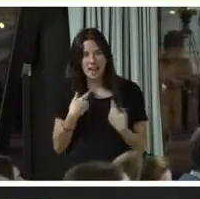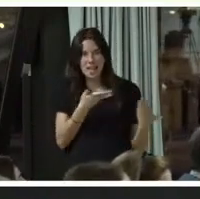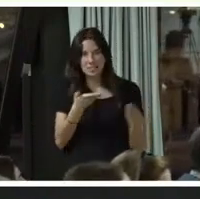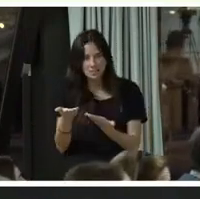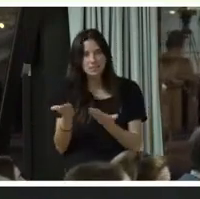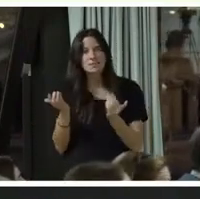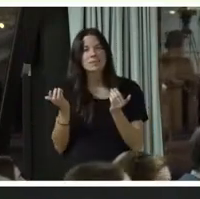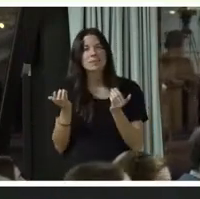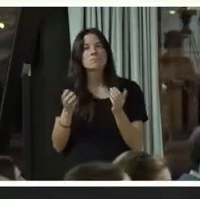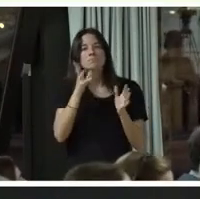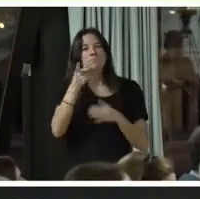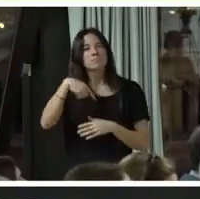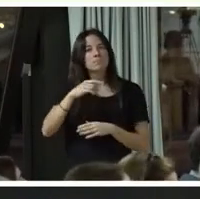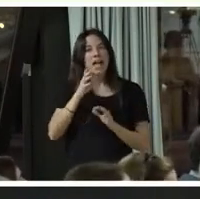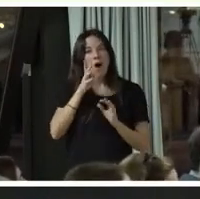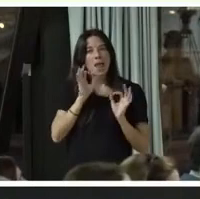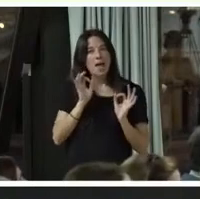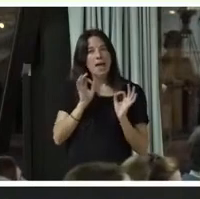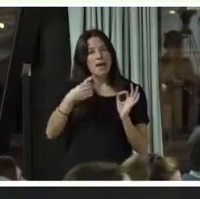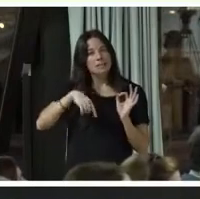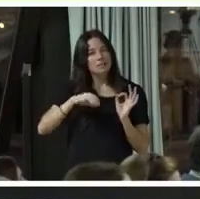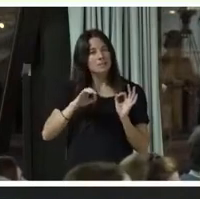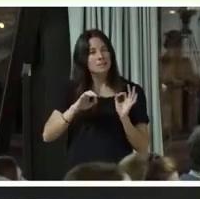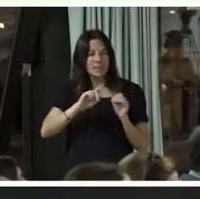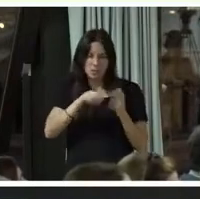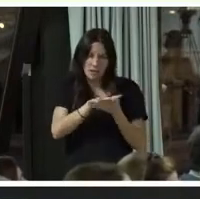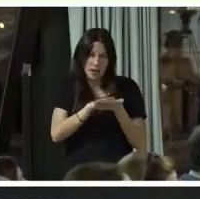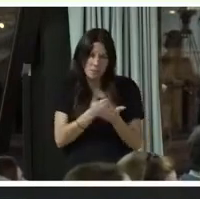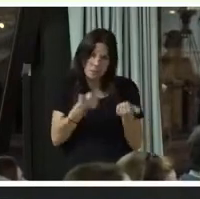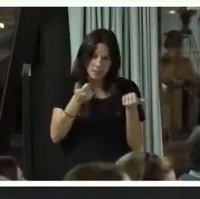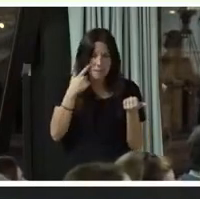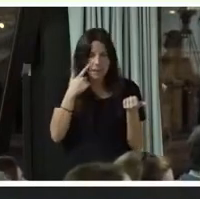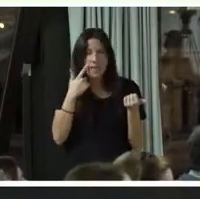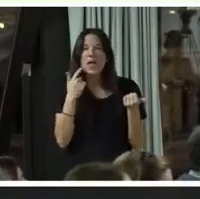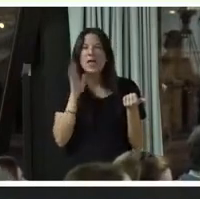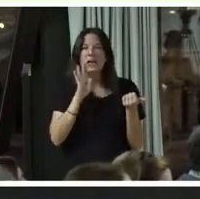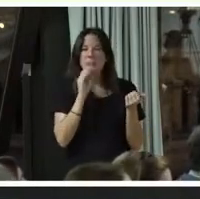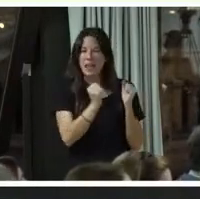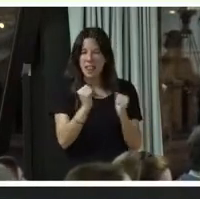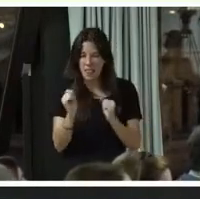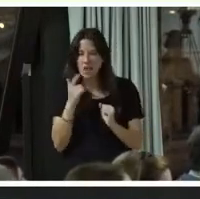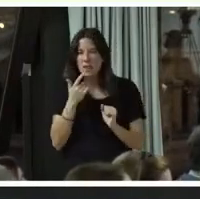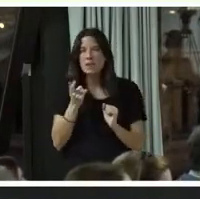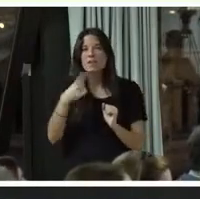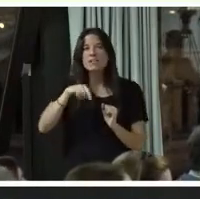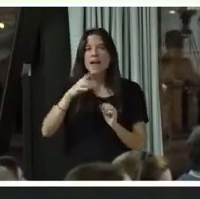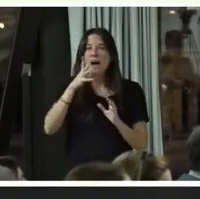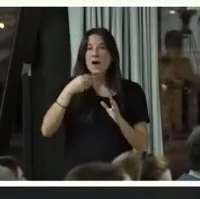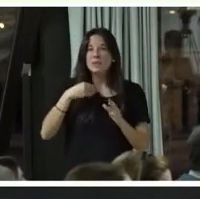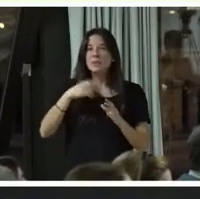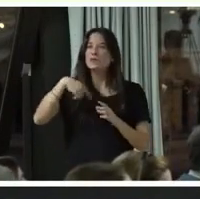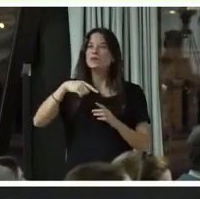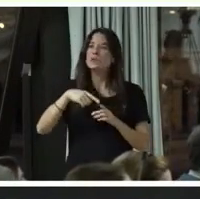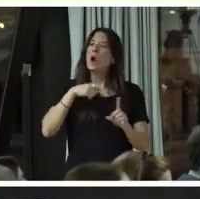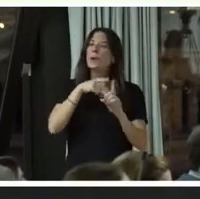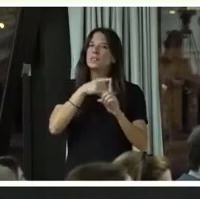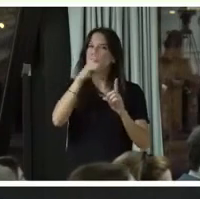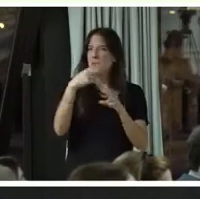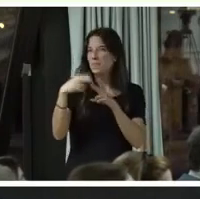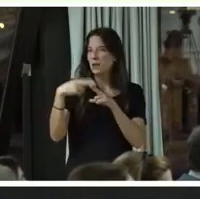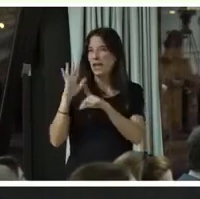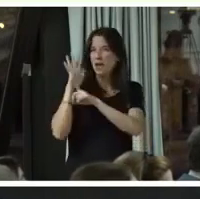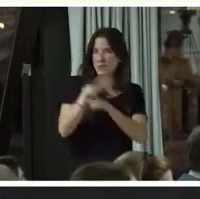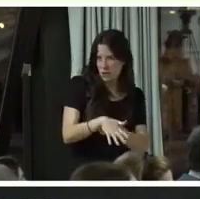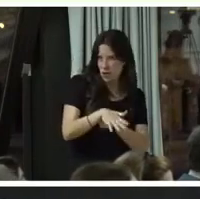eh nos estamos convirtiendo también en luego vamos a hablar un poquito más de criminalización en en objetivos también de esta política de